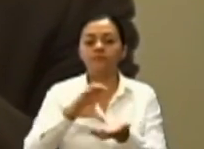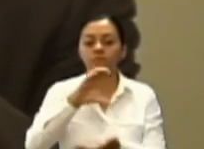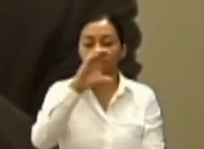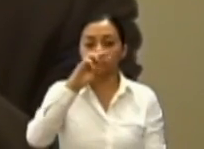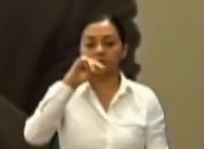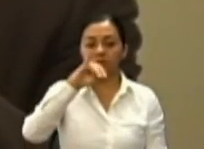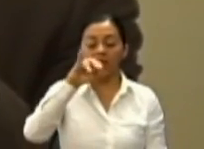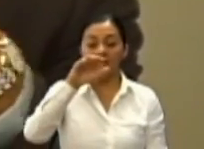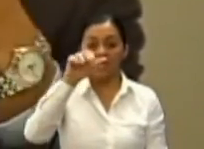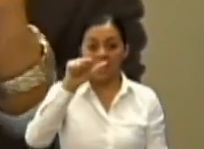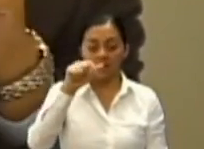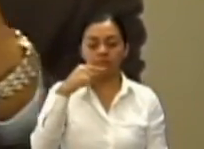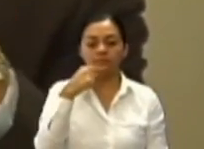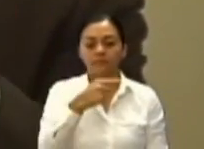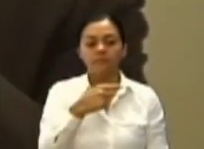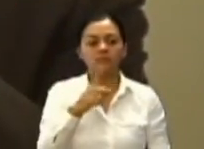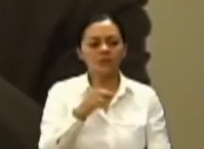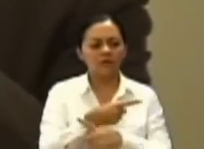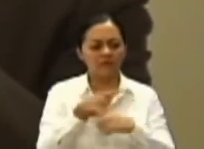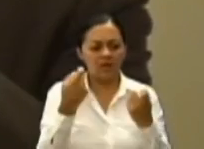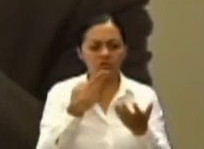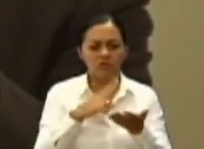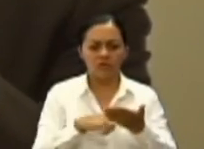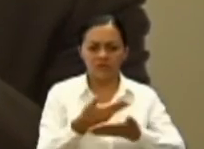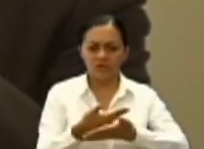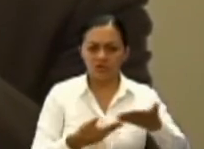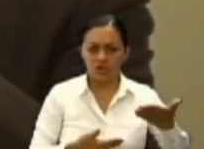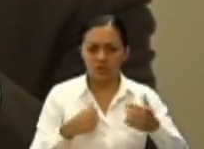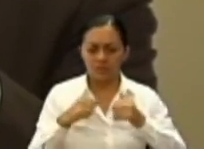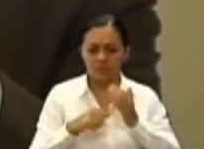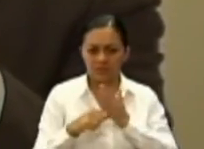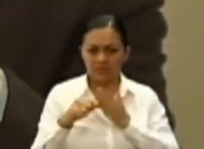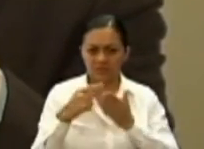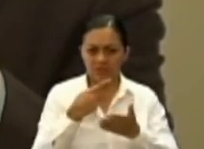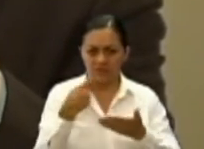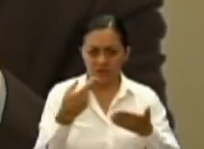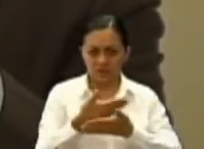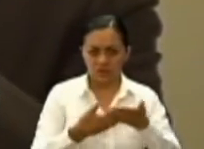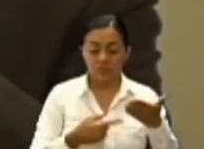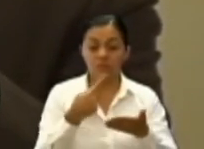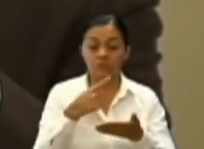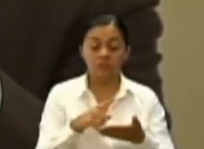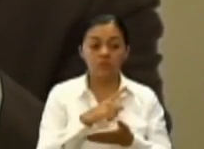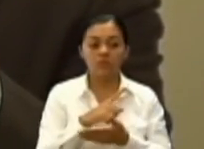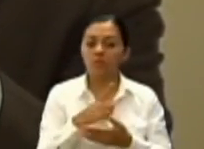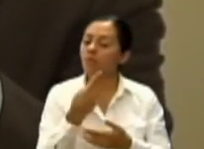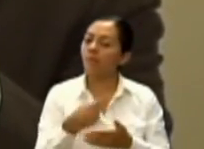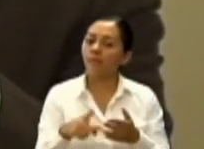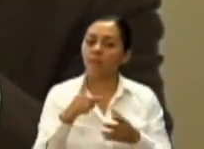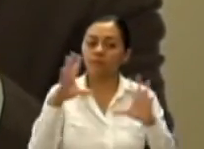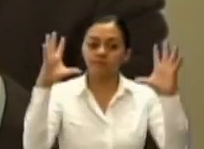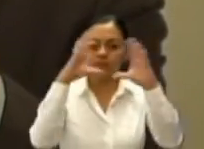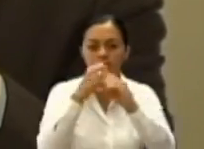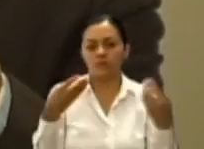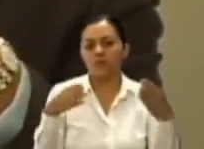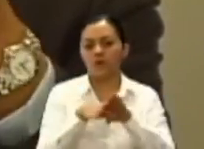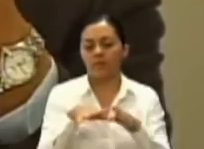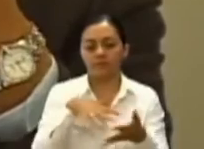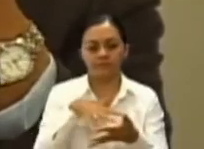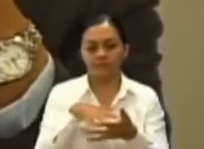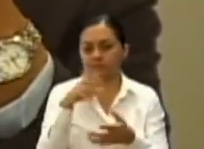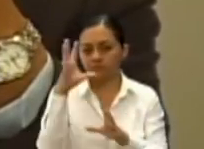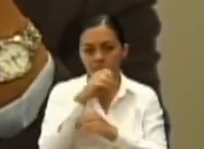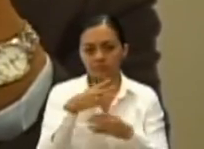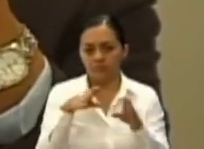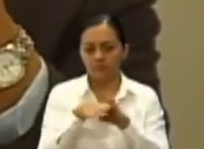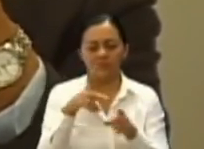mintieron creo que falsificaron hasta un oficio del ministerio diciendo que se iba a suprimir la sesión nocturna y eso produjo